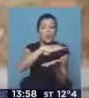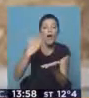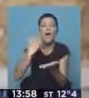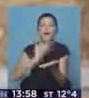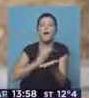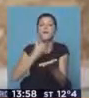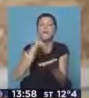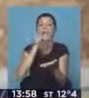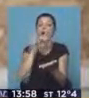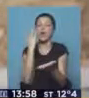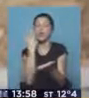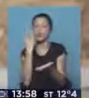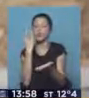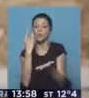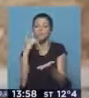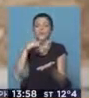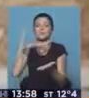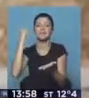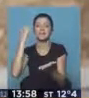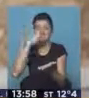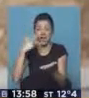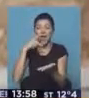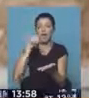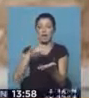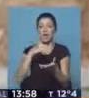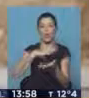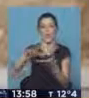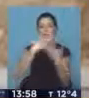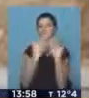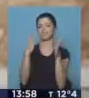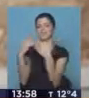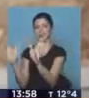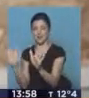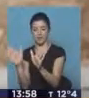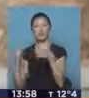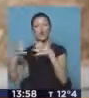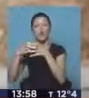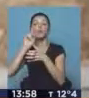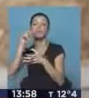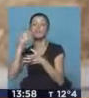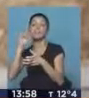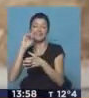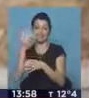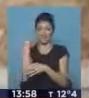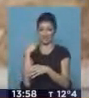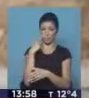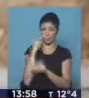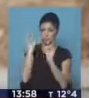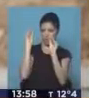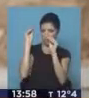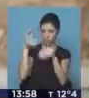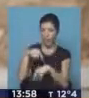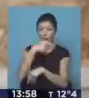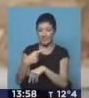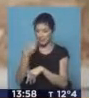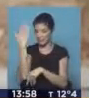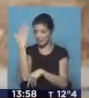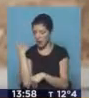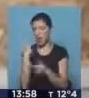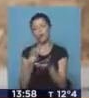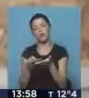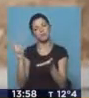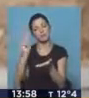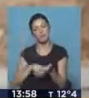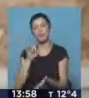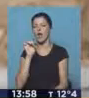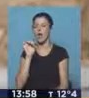no lo tuvo durante más de 500 días y, curiosamente, mientras no tuvo gobierno, hace dos o tres años nada más, la economía creció